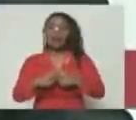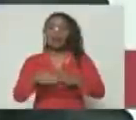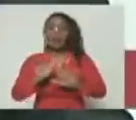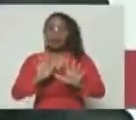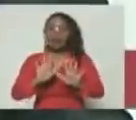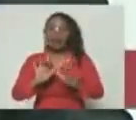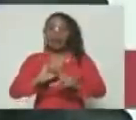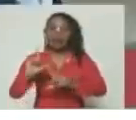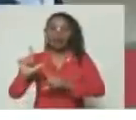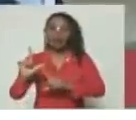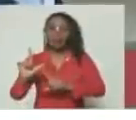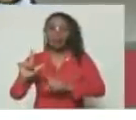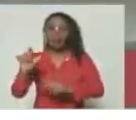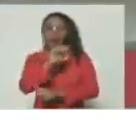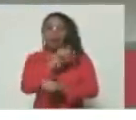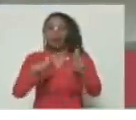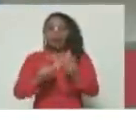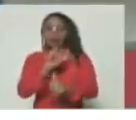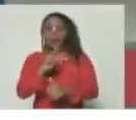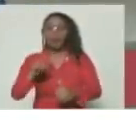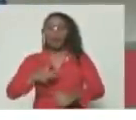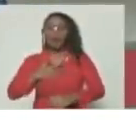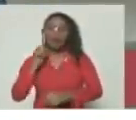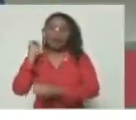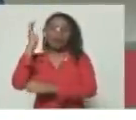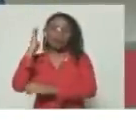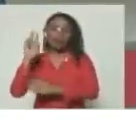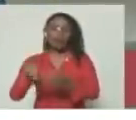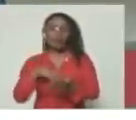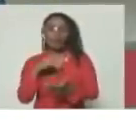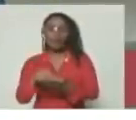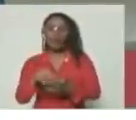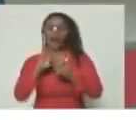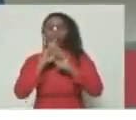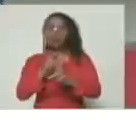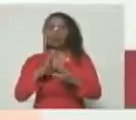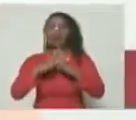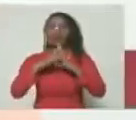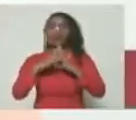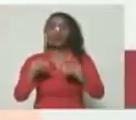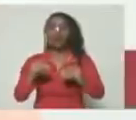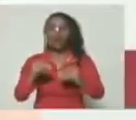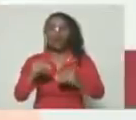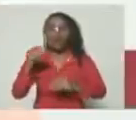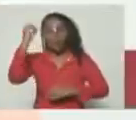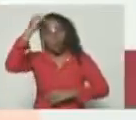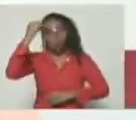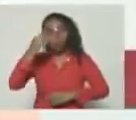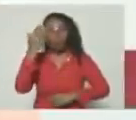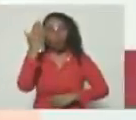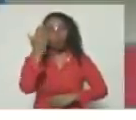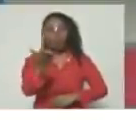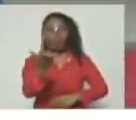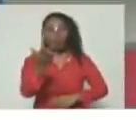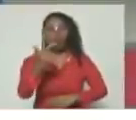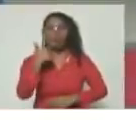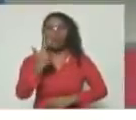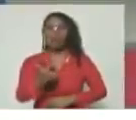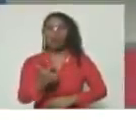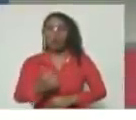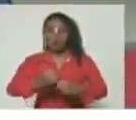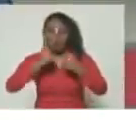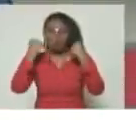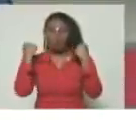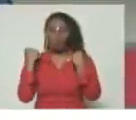La vicepresidenta pudiera acudir a la Asamblea Nacional a una plenaria a responder todas las críticas que usted hizo. Duras